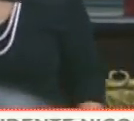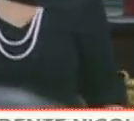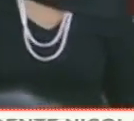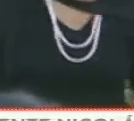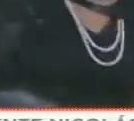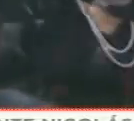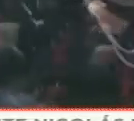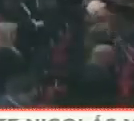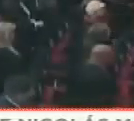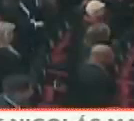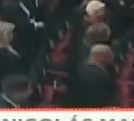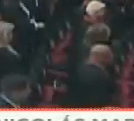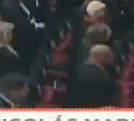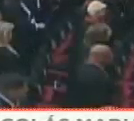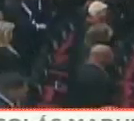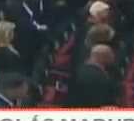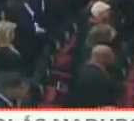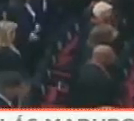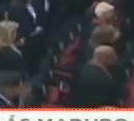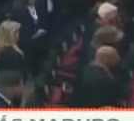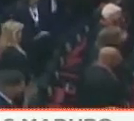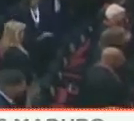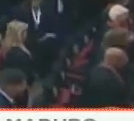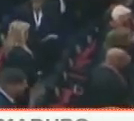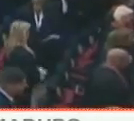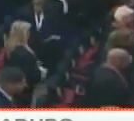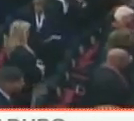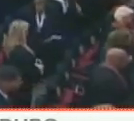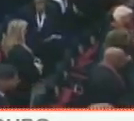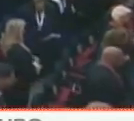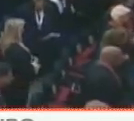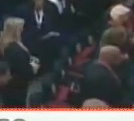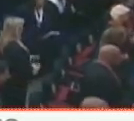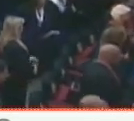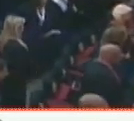Jover, también en este discurso por demás trascendental y emotivo.